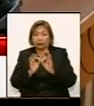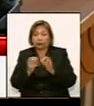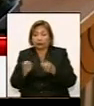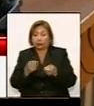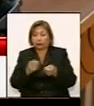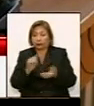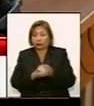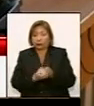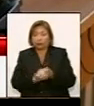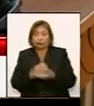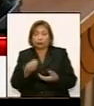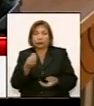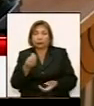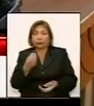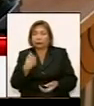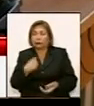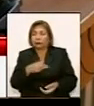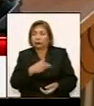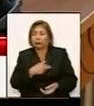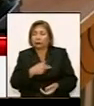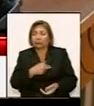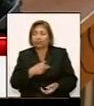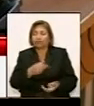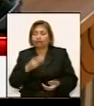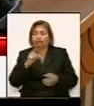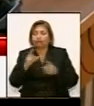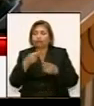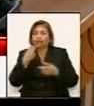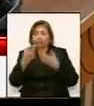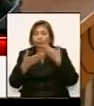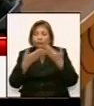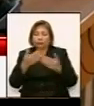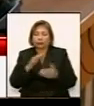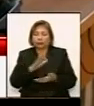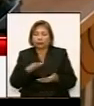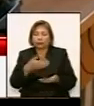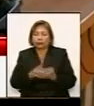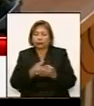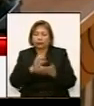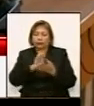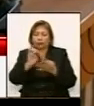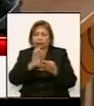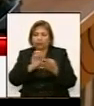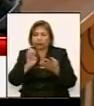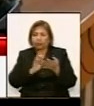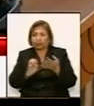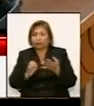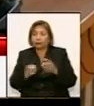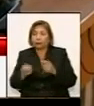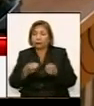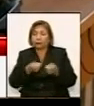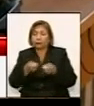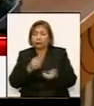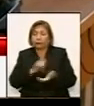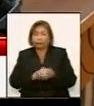tomando la ciudadanía porque en las entrevistas nos contaban de todas las estrategias y técnicas que están usando para defenderse también.